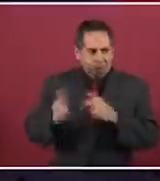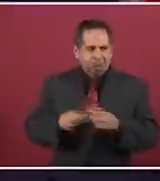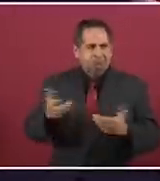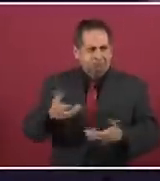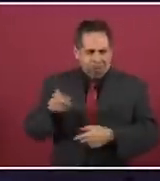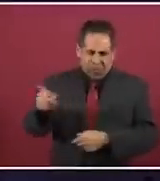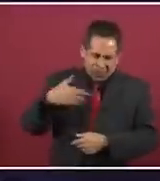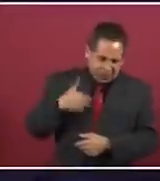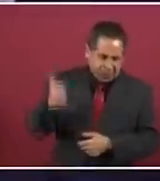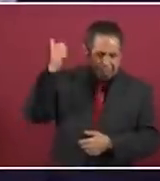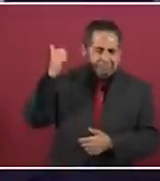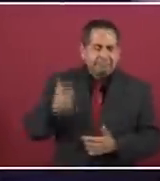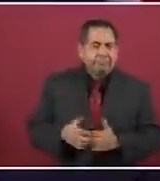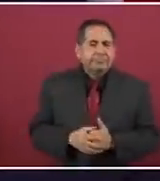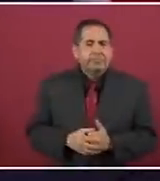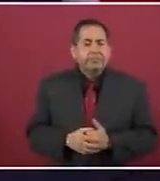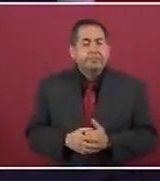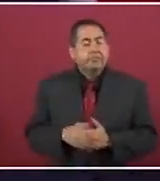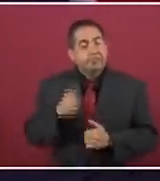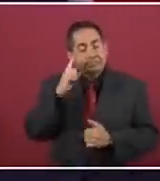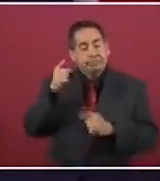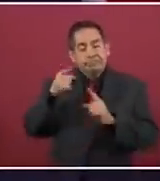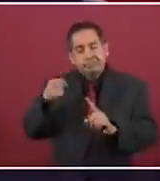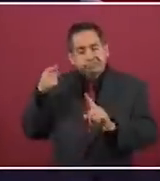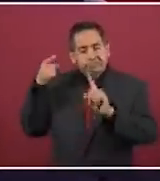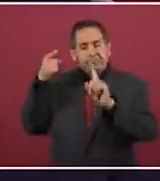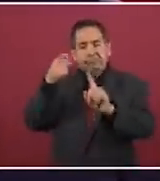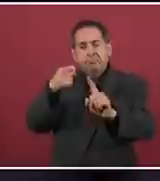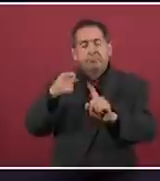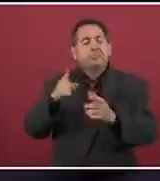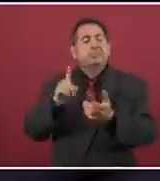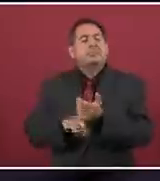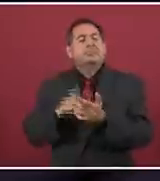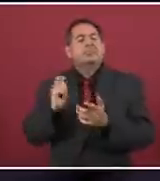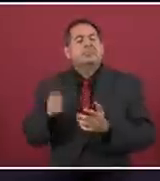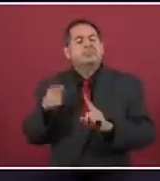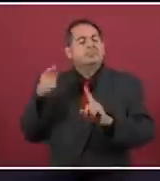No todos han entendido que el objetivo del gobierno